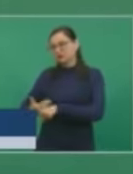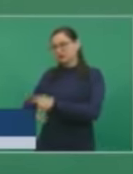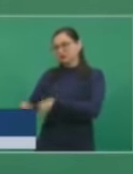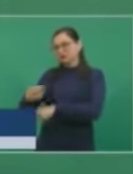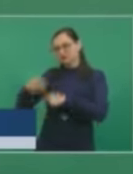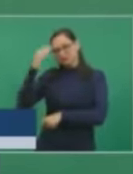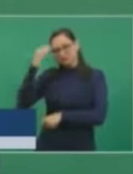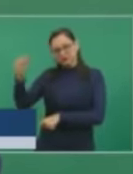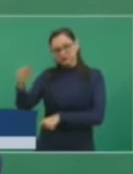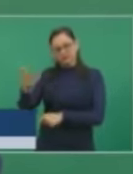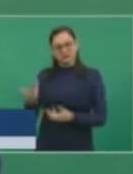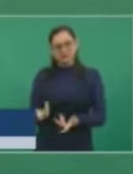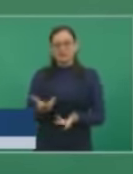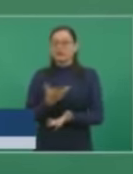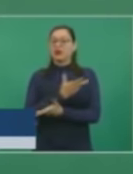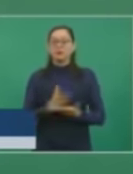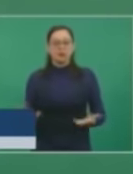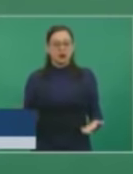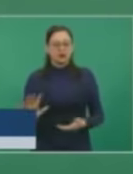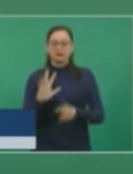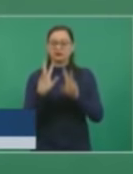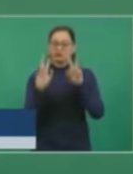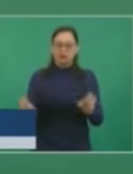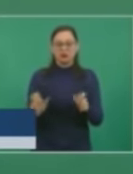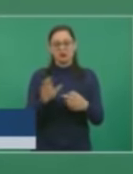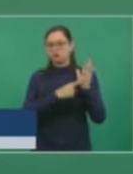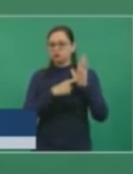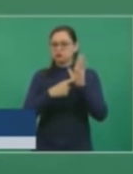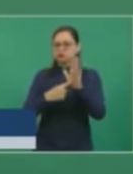le pregunte a alguien, oiga, ¿por qué no me permitieron